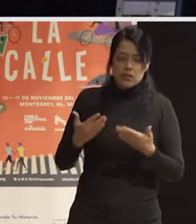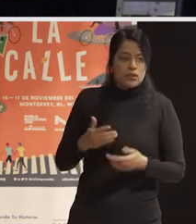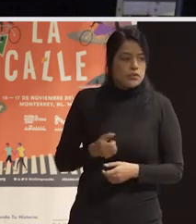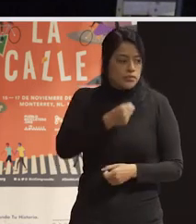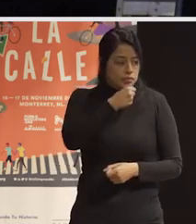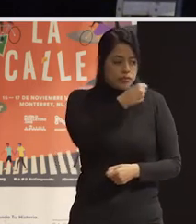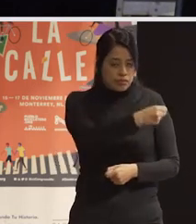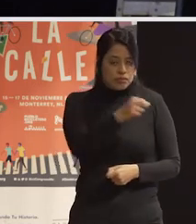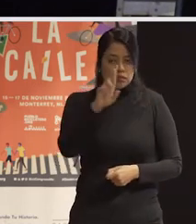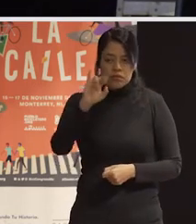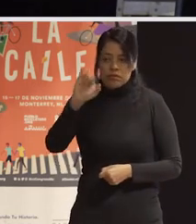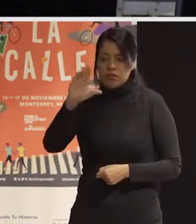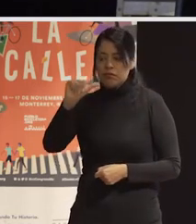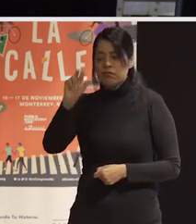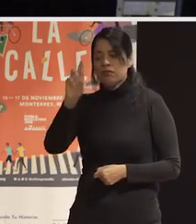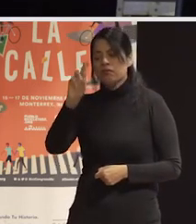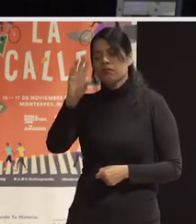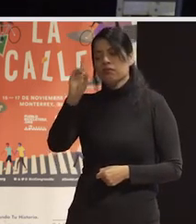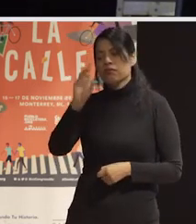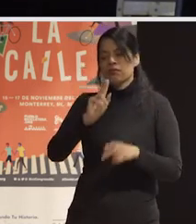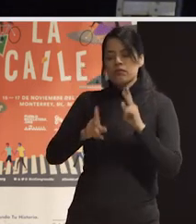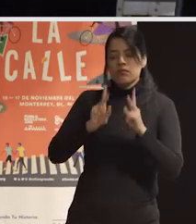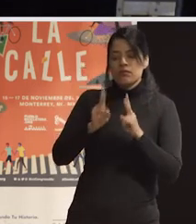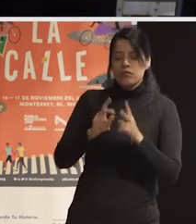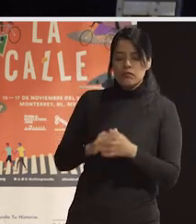pasar el micrófono del cargo y les va a platicar